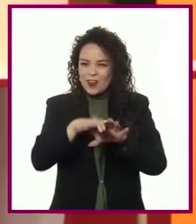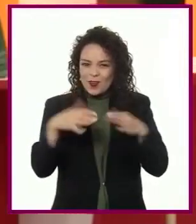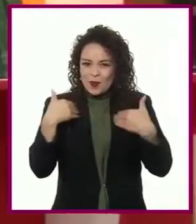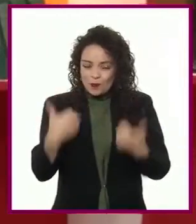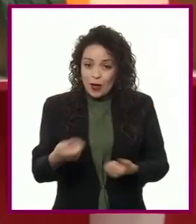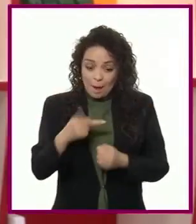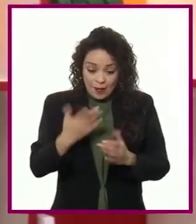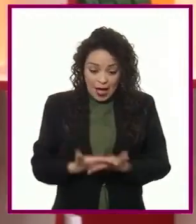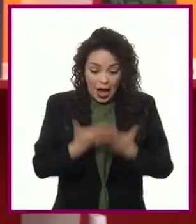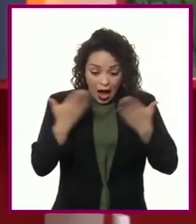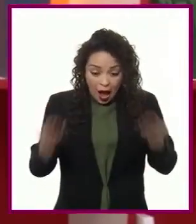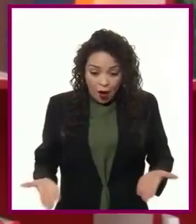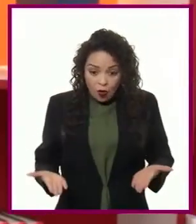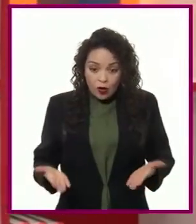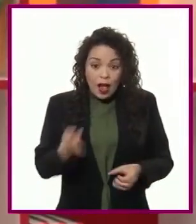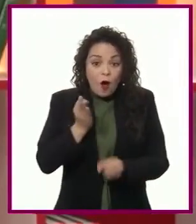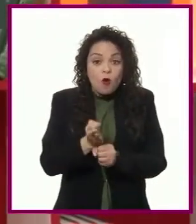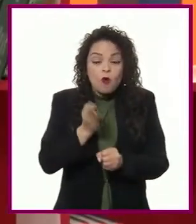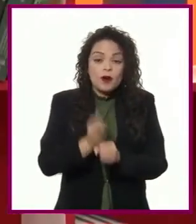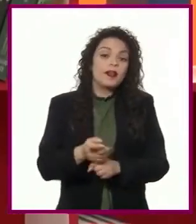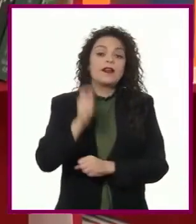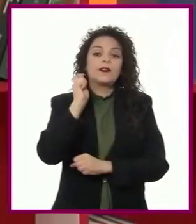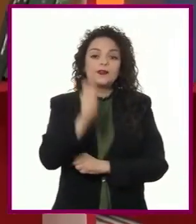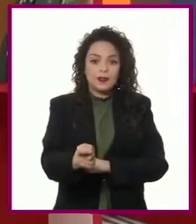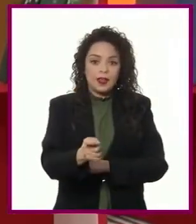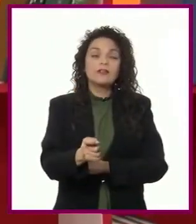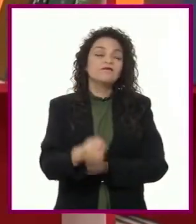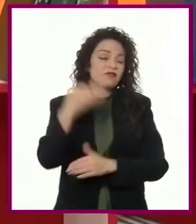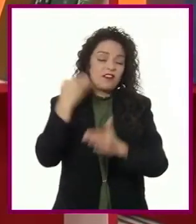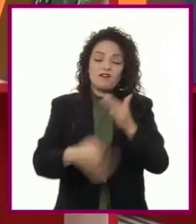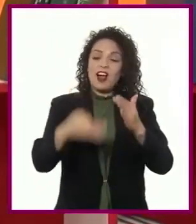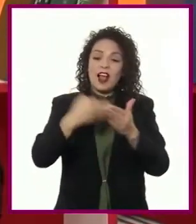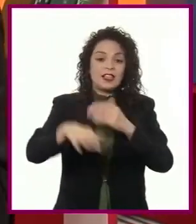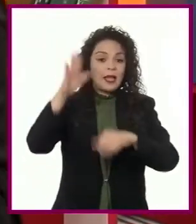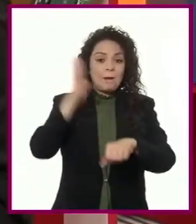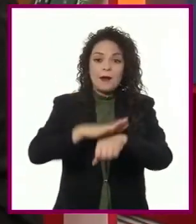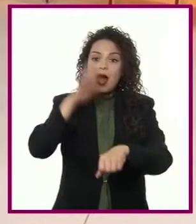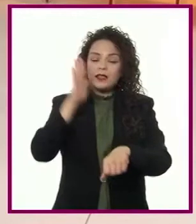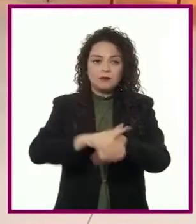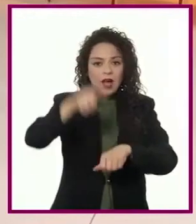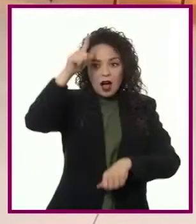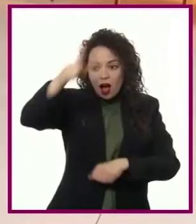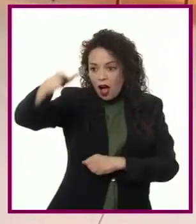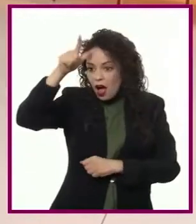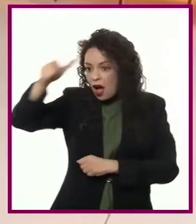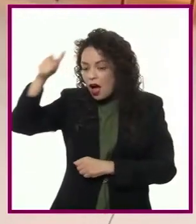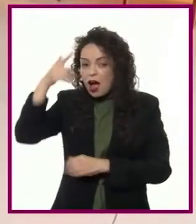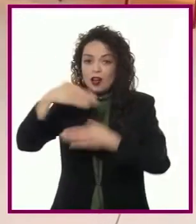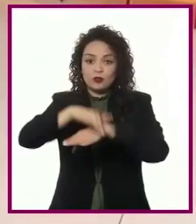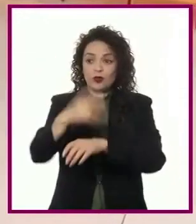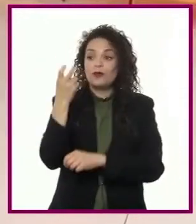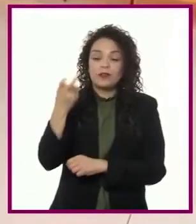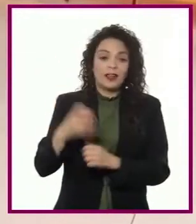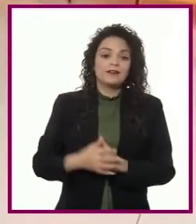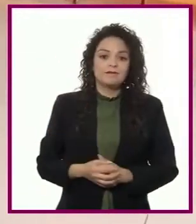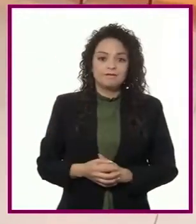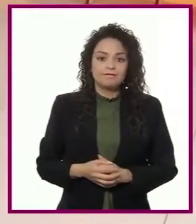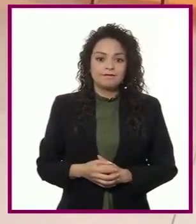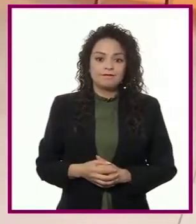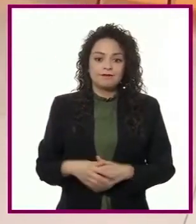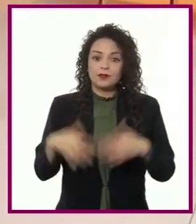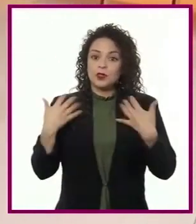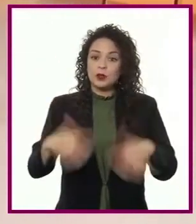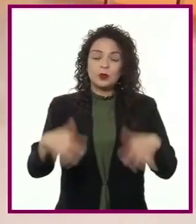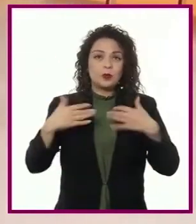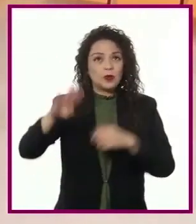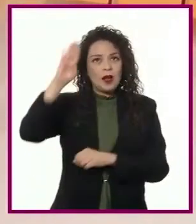día se determina que hay mucho que descubrir acerca de ellas. Vaya, el universo es tan grande